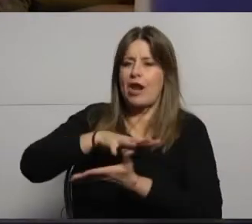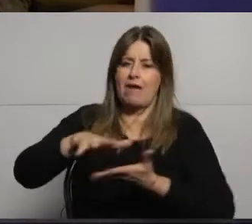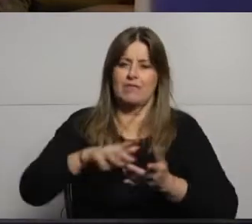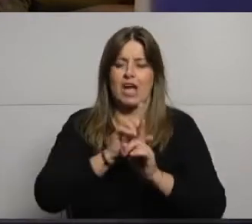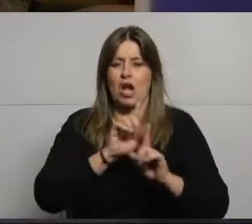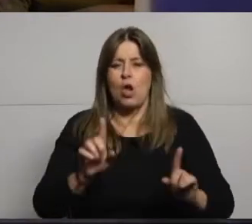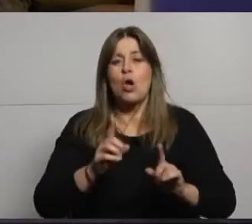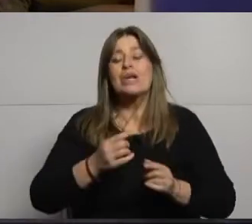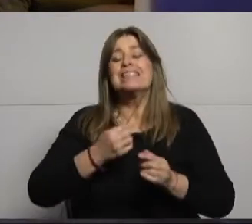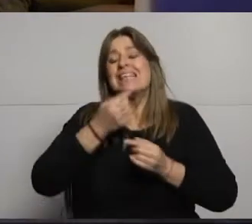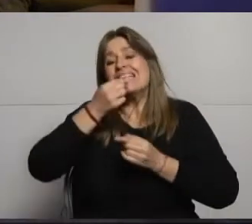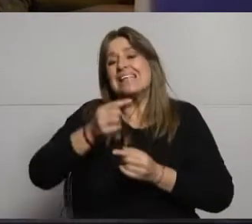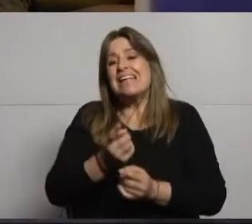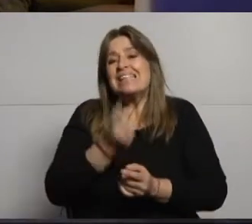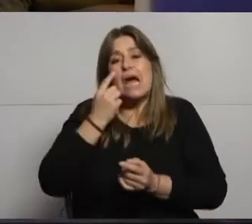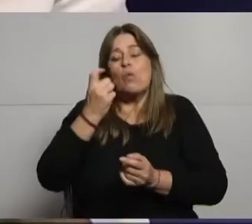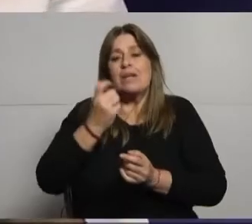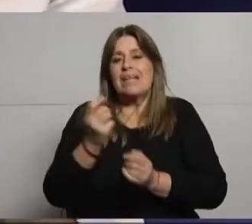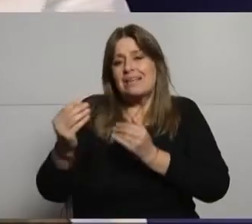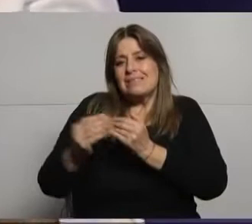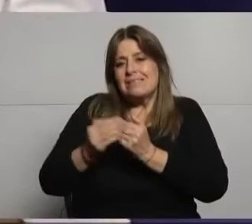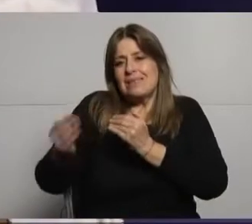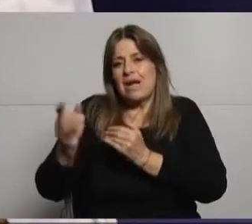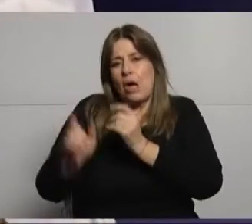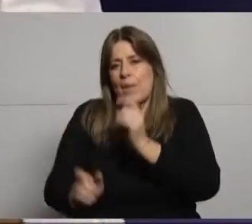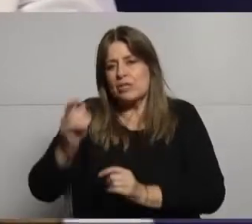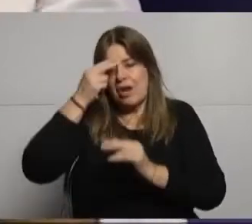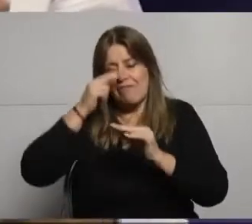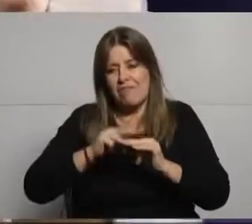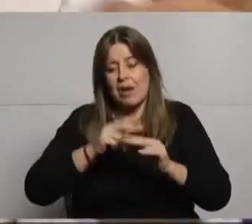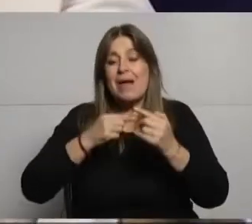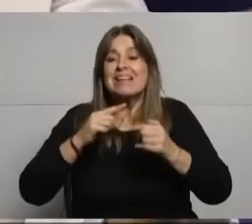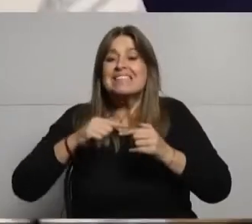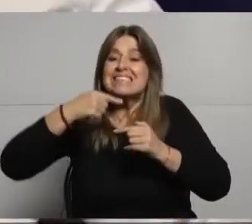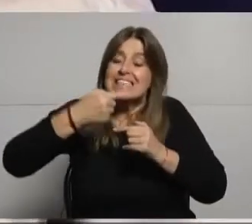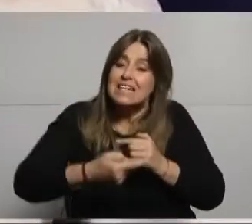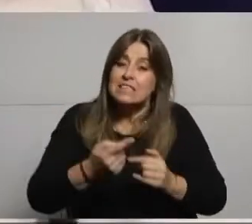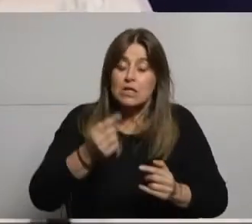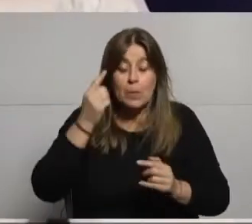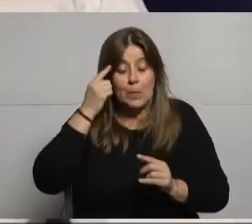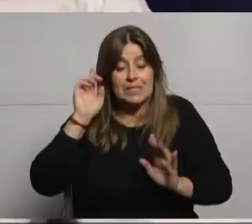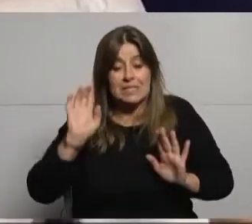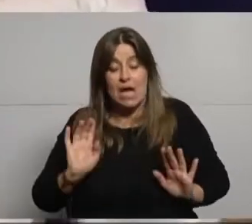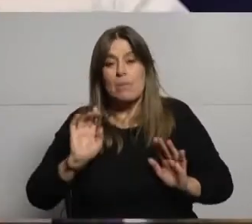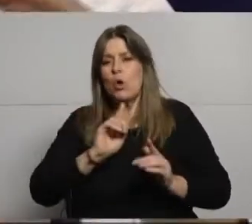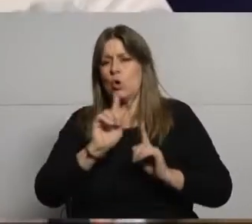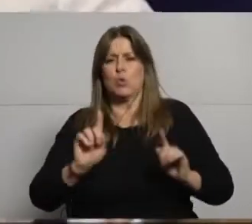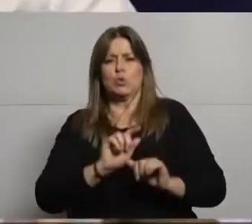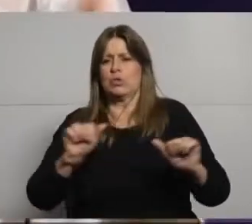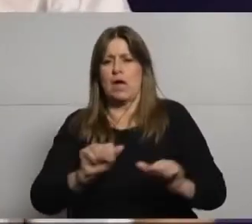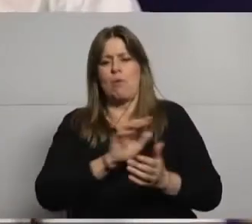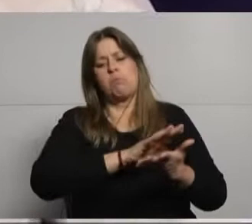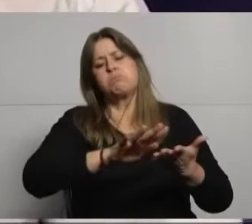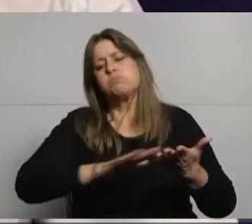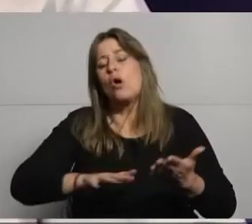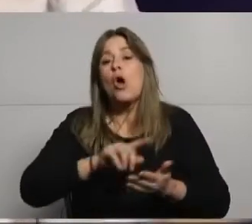determinar es si estuve cerca de alguien. Lo siguiente que se nos ocurre cuando decimos, bueno, ok, no usamos la información geográfica, tengo que saber si